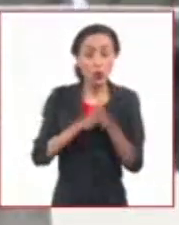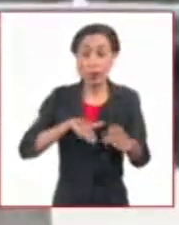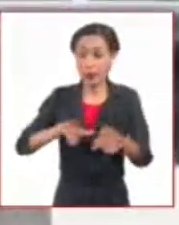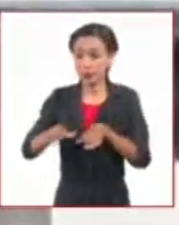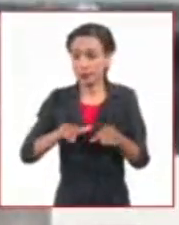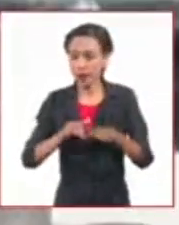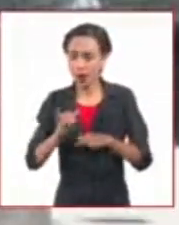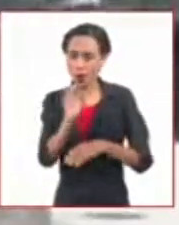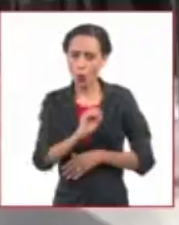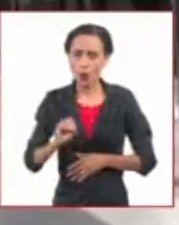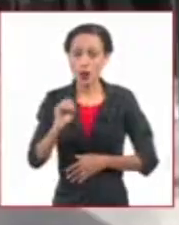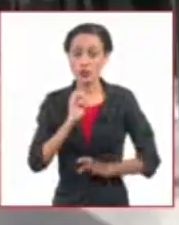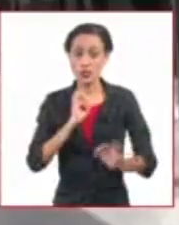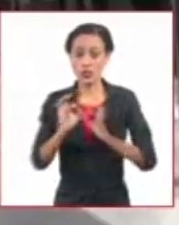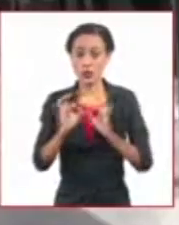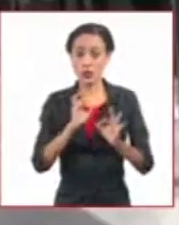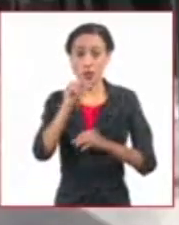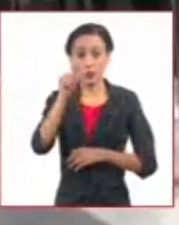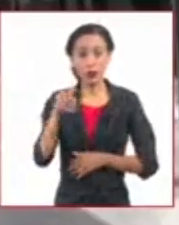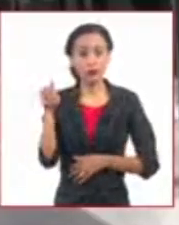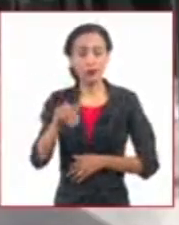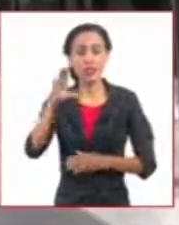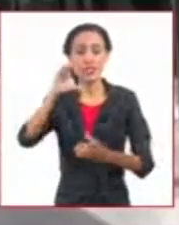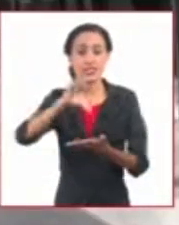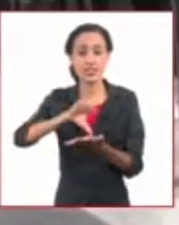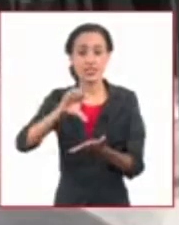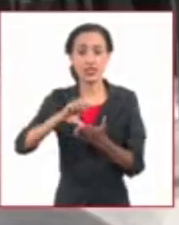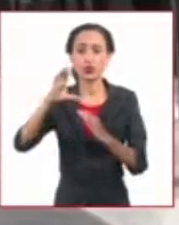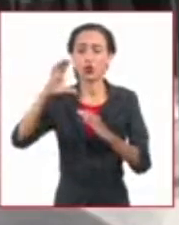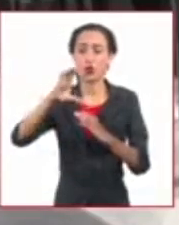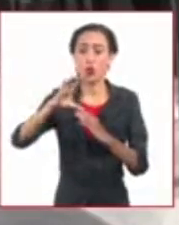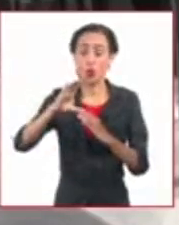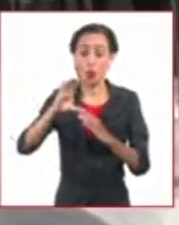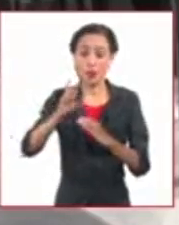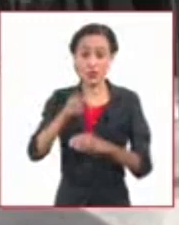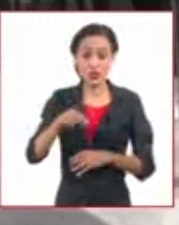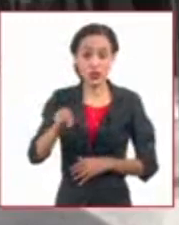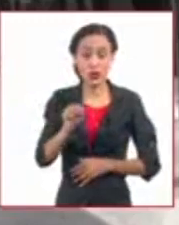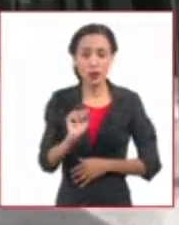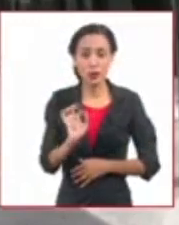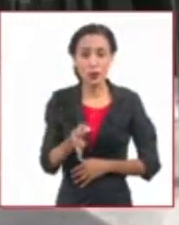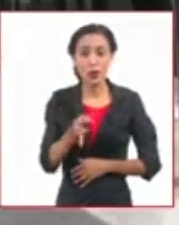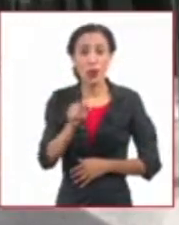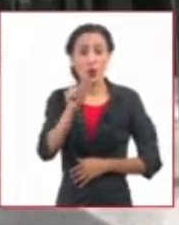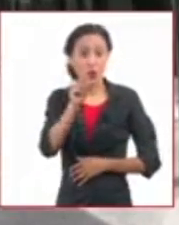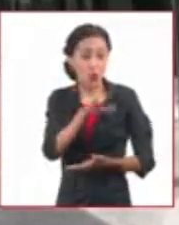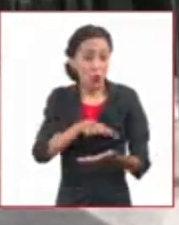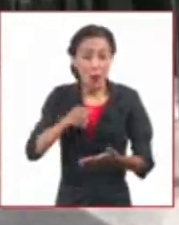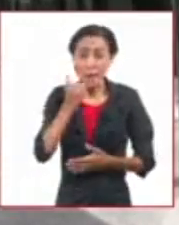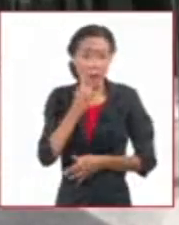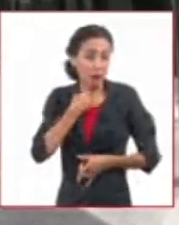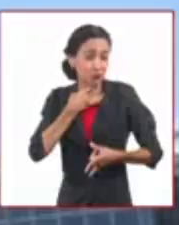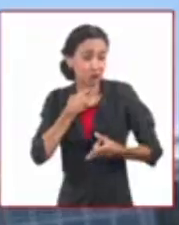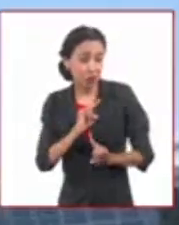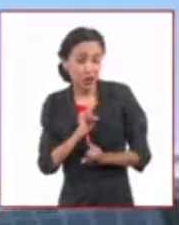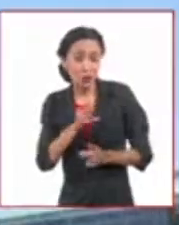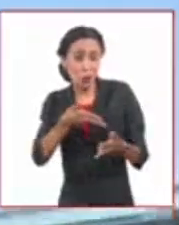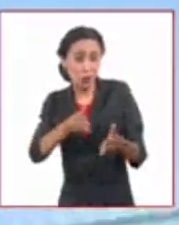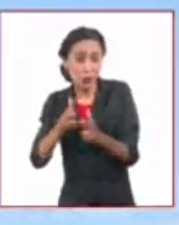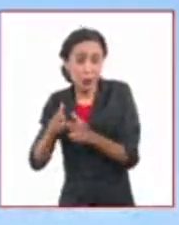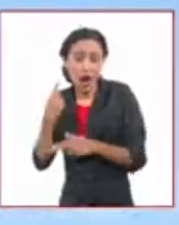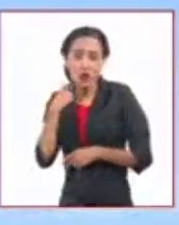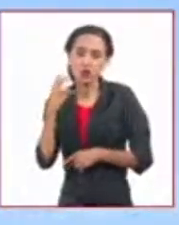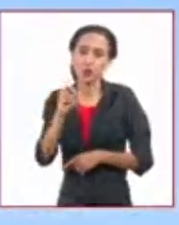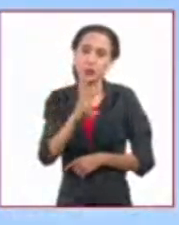al centro de convenciones ubicado en uno de los barrios con mayor tasa de homicidios en la ciudad en 2022 hasta tres